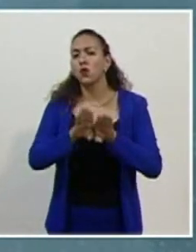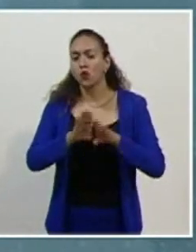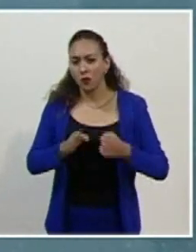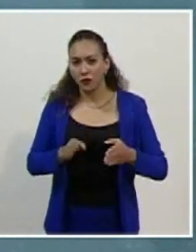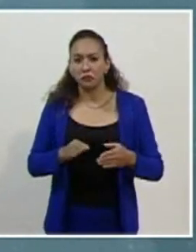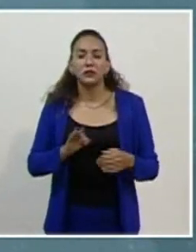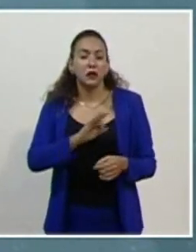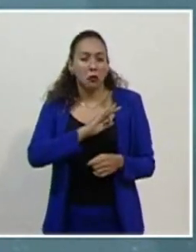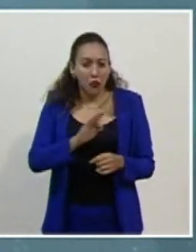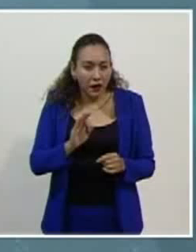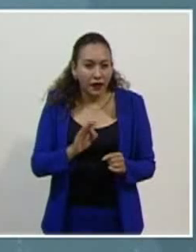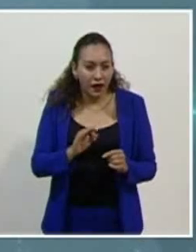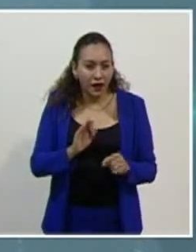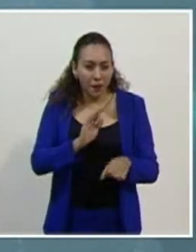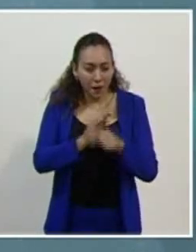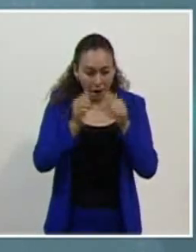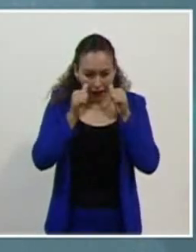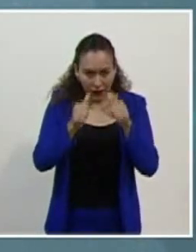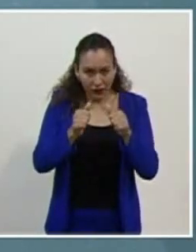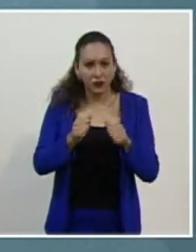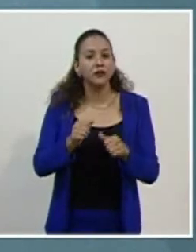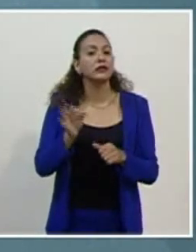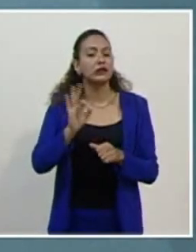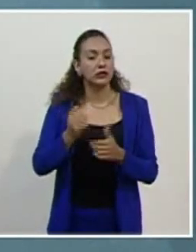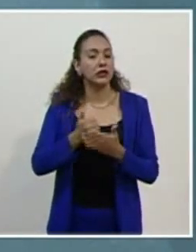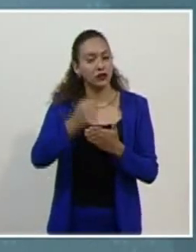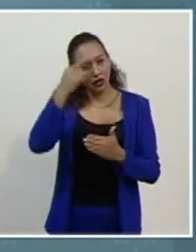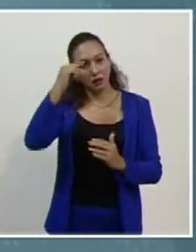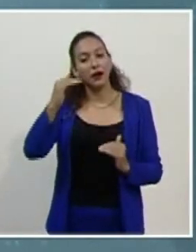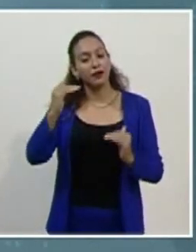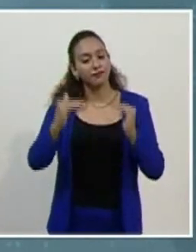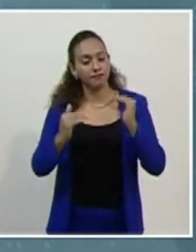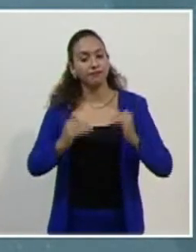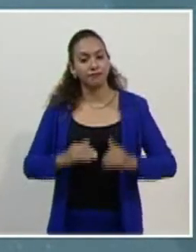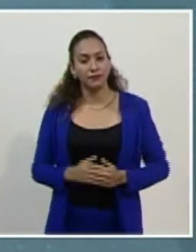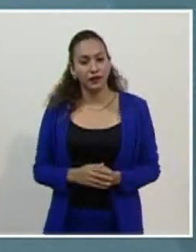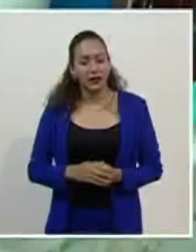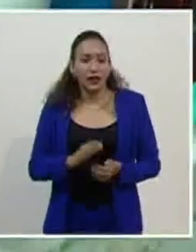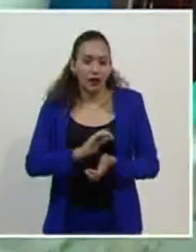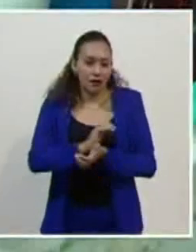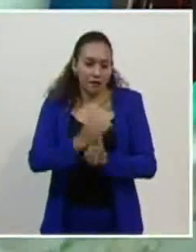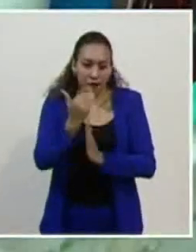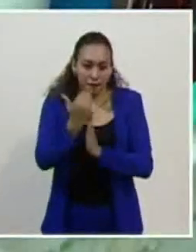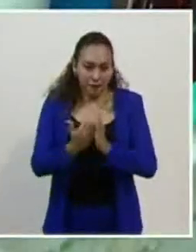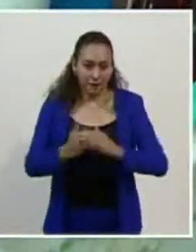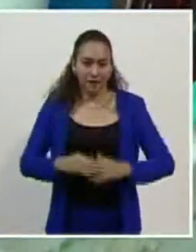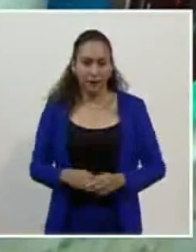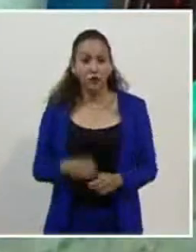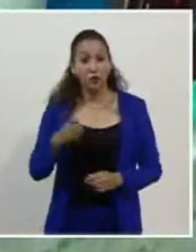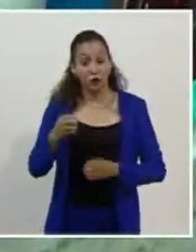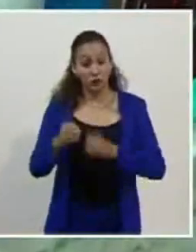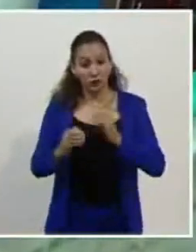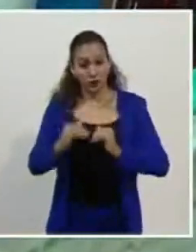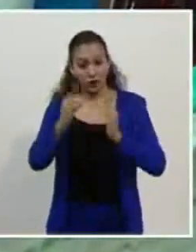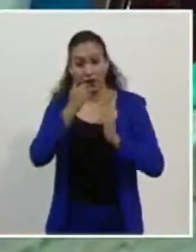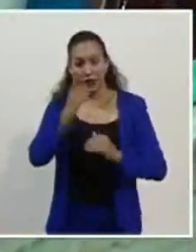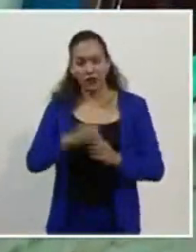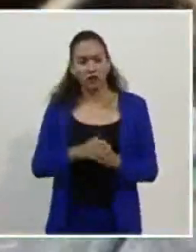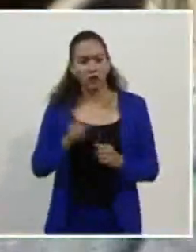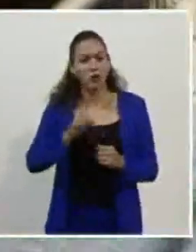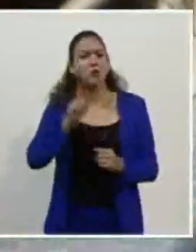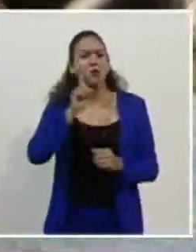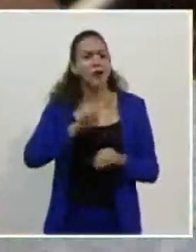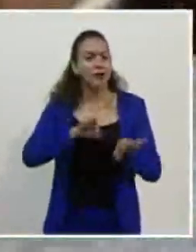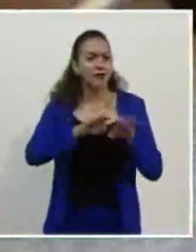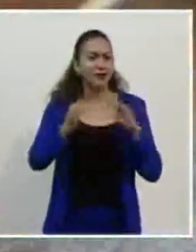podría reducir significativamente las desigualdades de género. Con ello, la Corte declaró que la exclusión de las trabajadoras